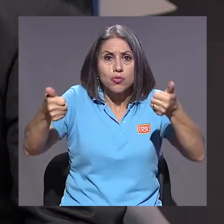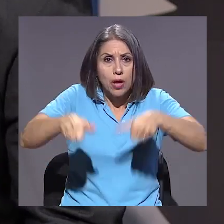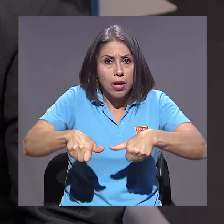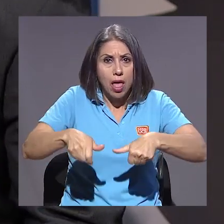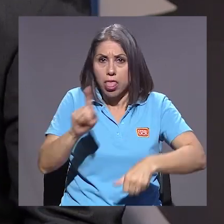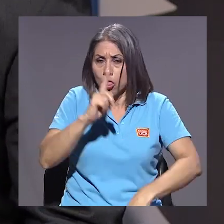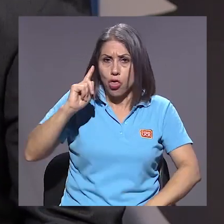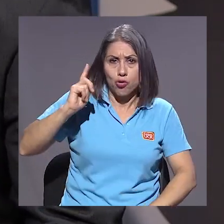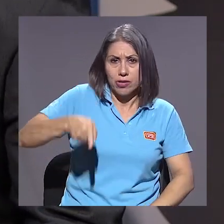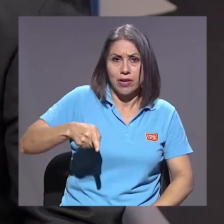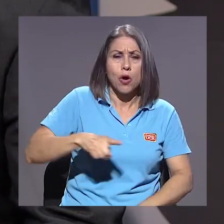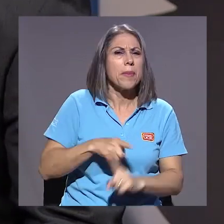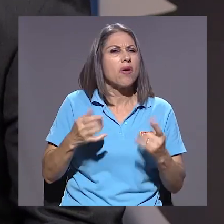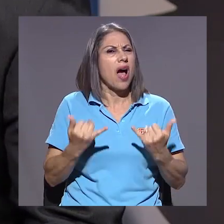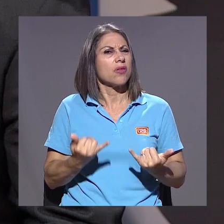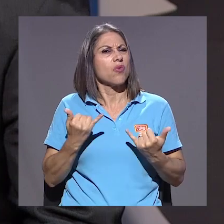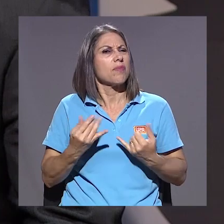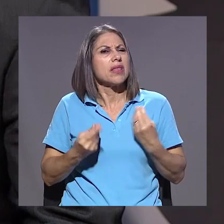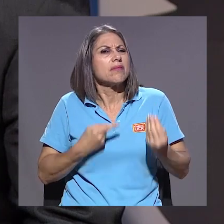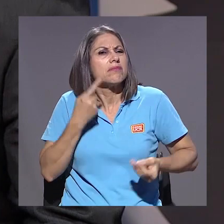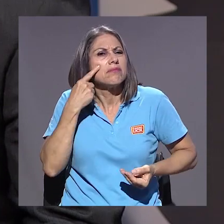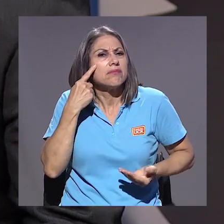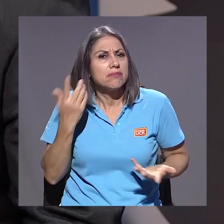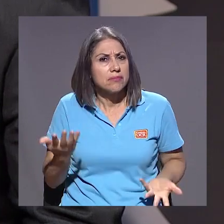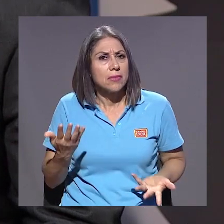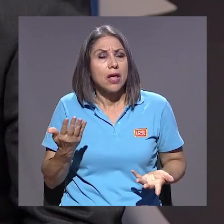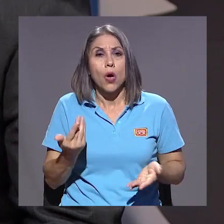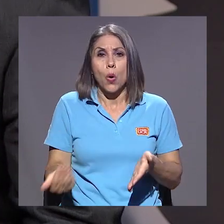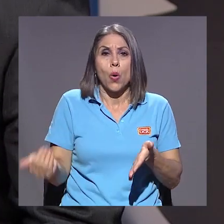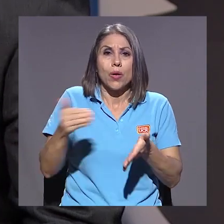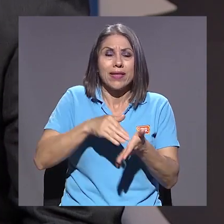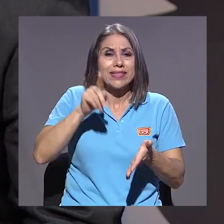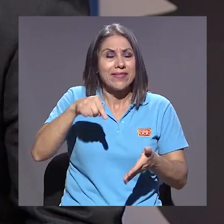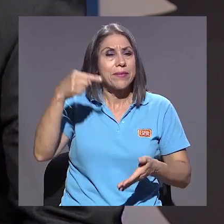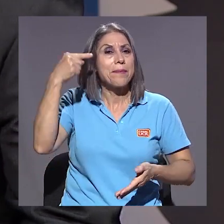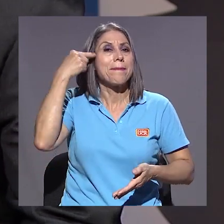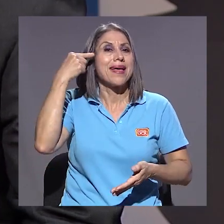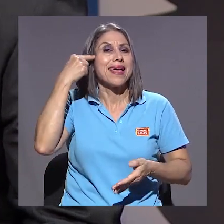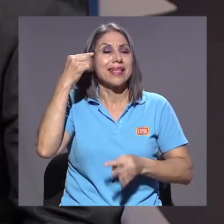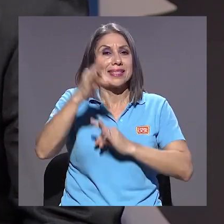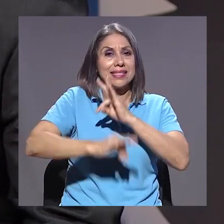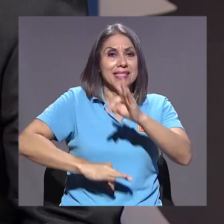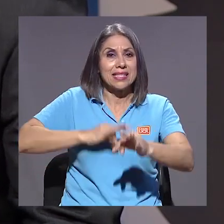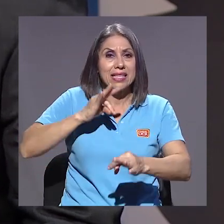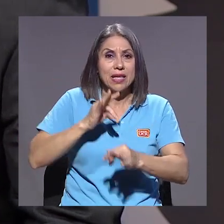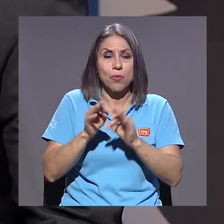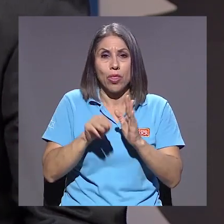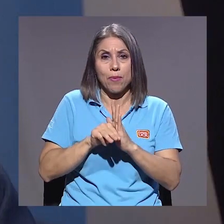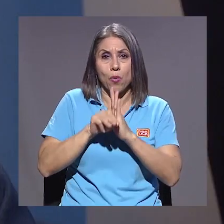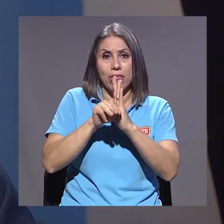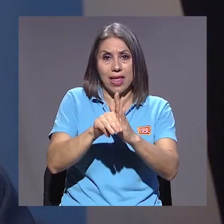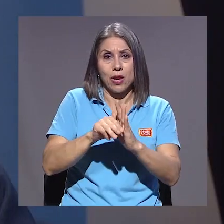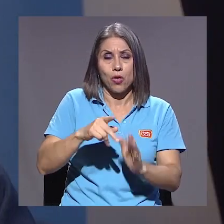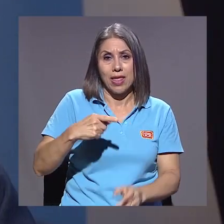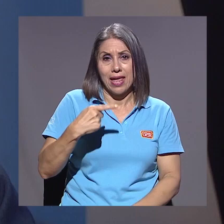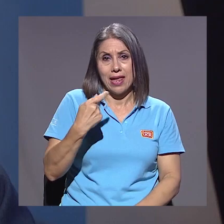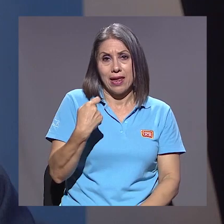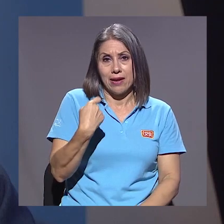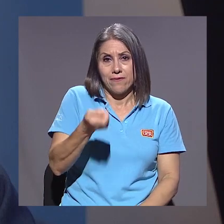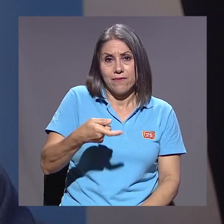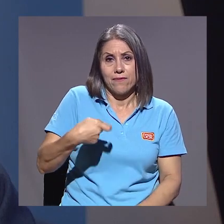se encuentra en la actualidad? Bueno, la necesidad de repensar el tipo de modelo de remuneraciones que se da. Ya